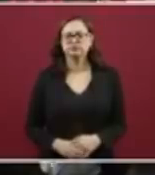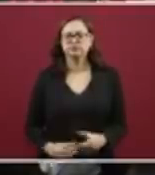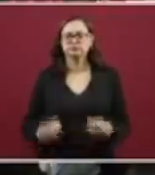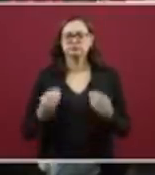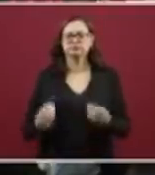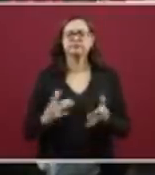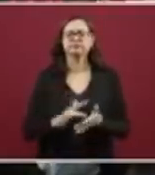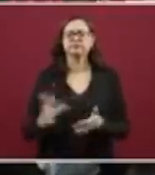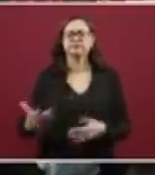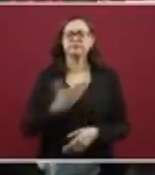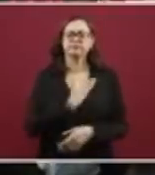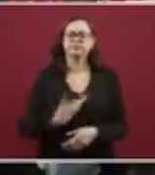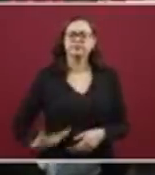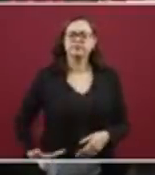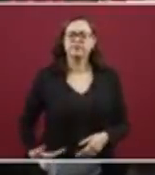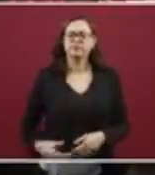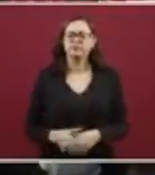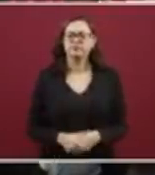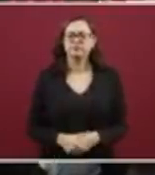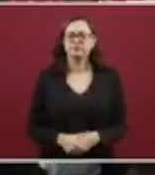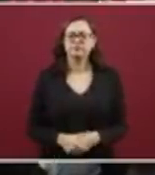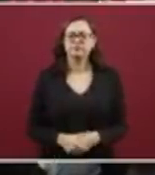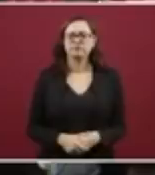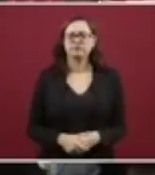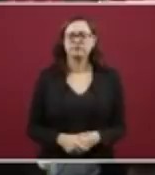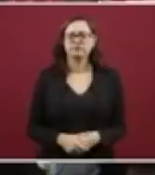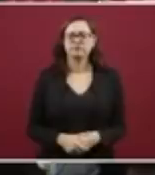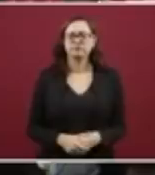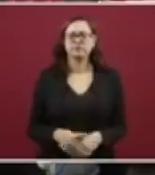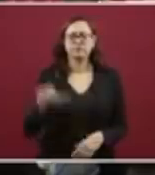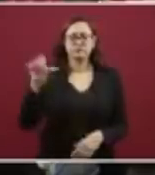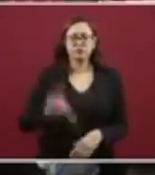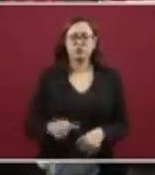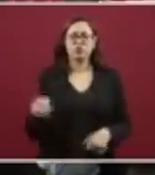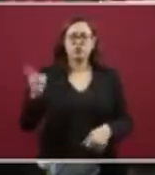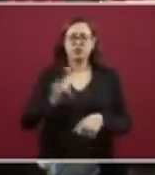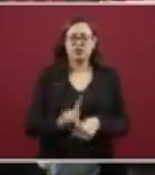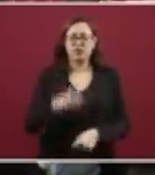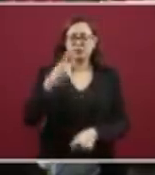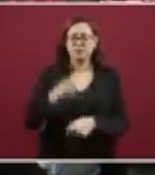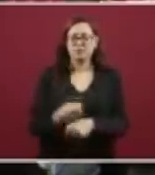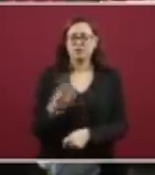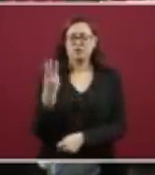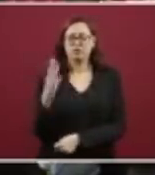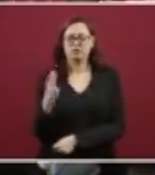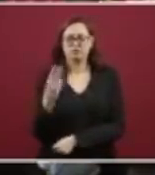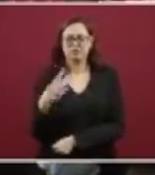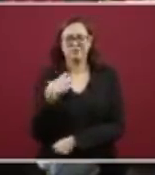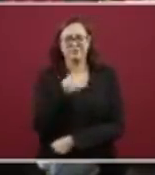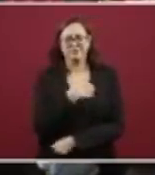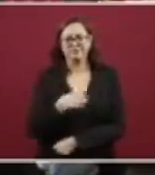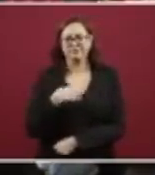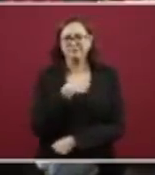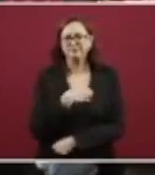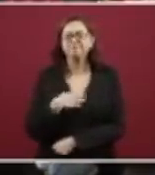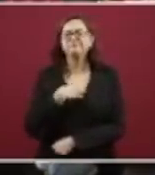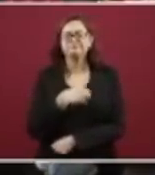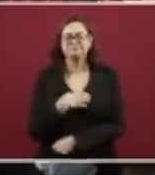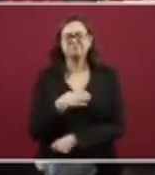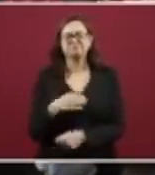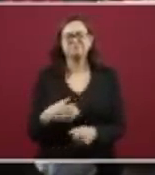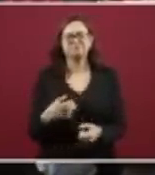presidente. Pues celebramos hoy el primero de mayo con esta publicación en el